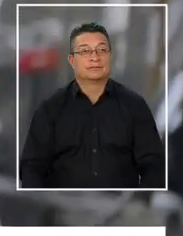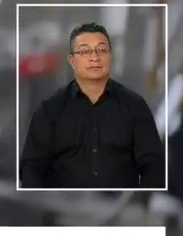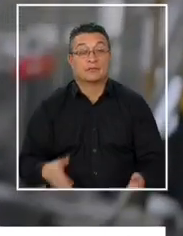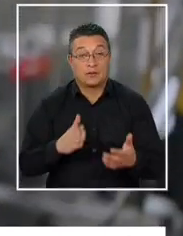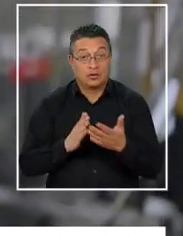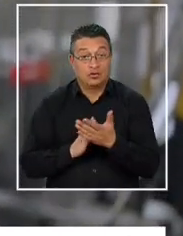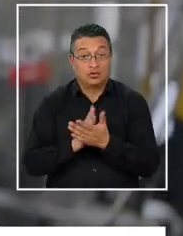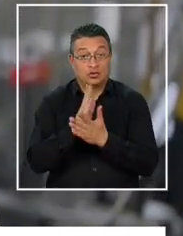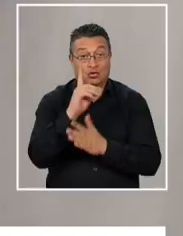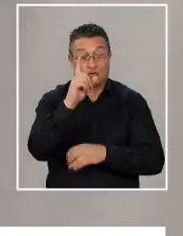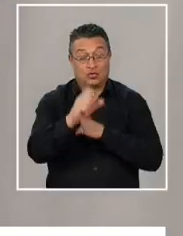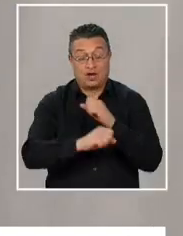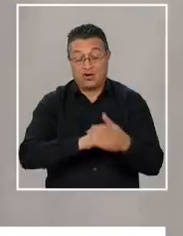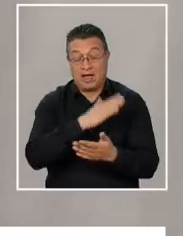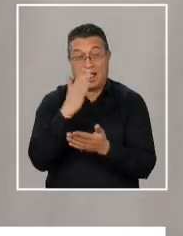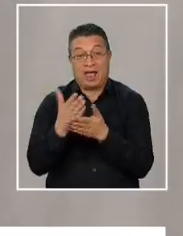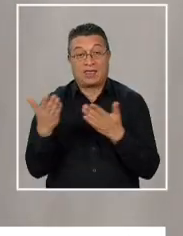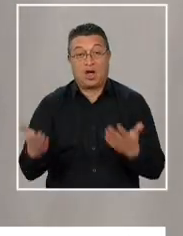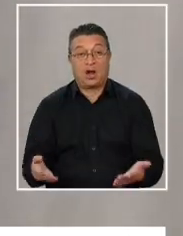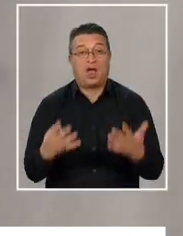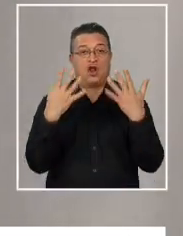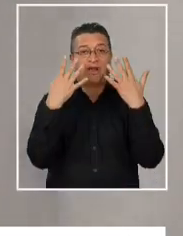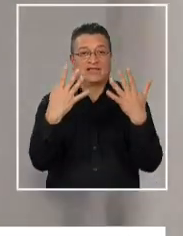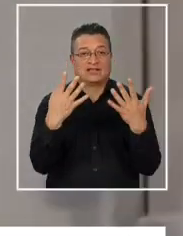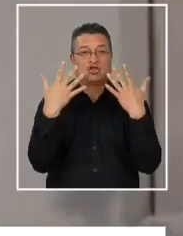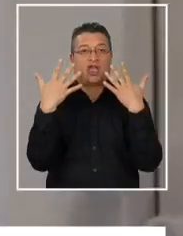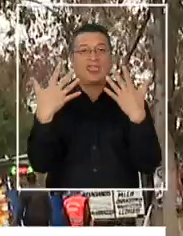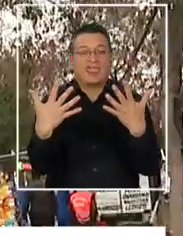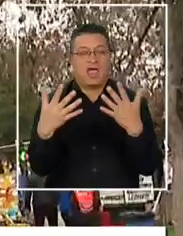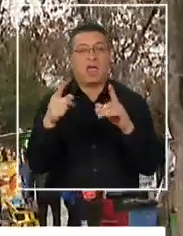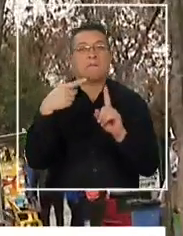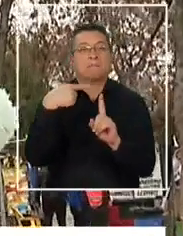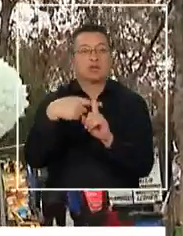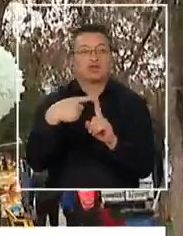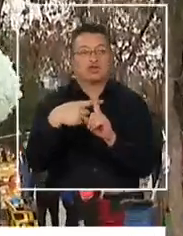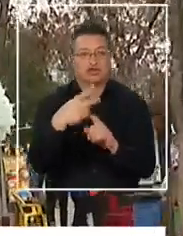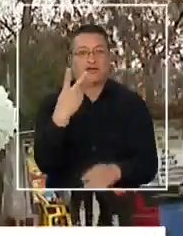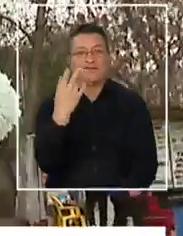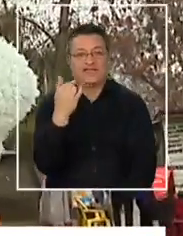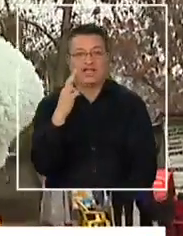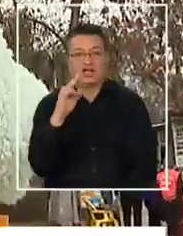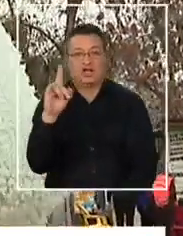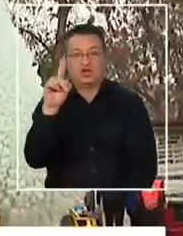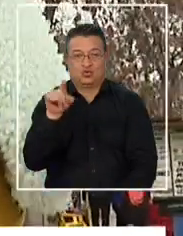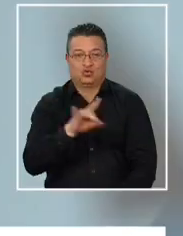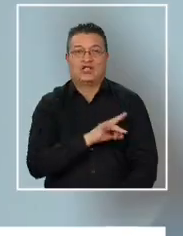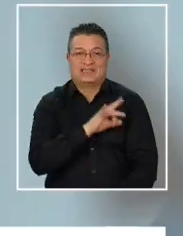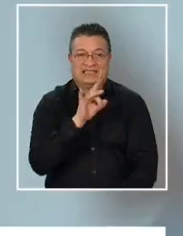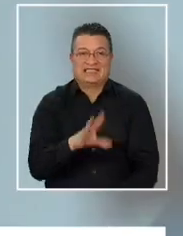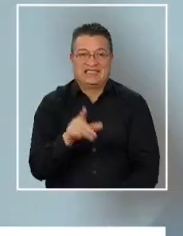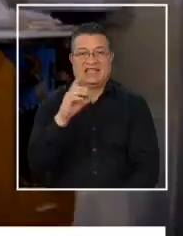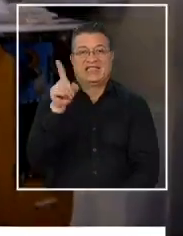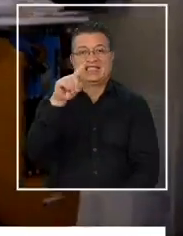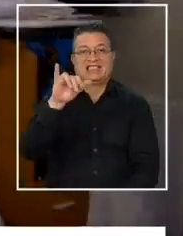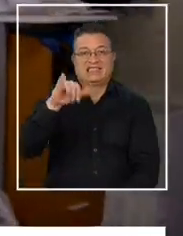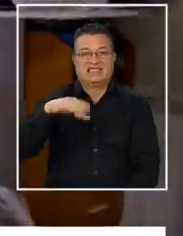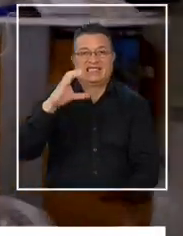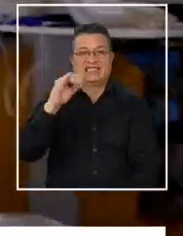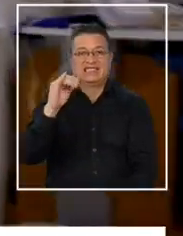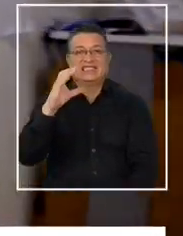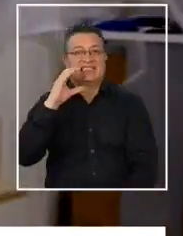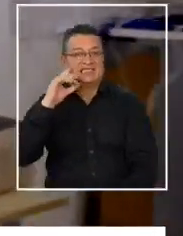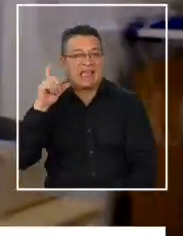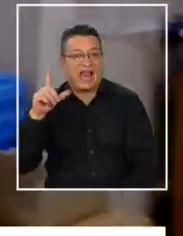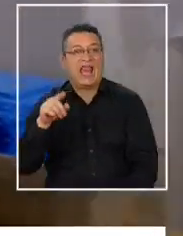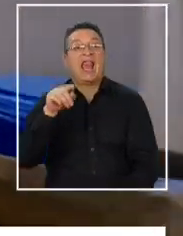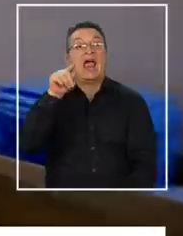Desde comienzos de año hasta la fecha, ya van 910 casos positivos de virus sincicial en Chile. Una cifra que por ahora se mantiene estable,